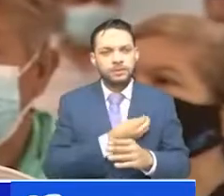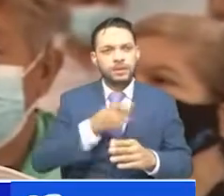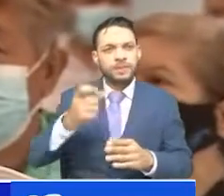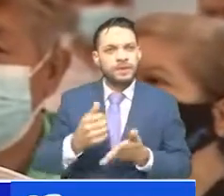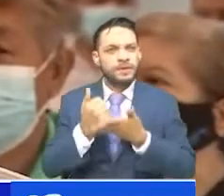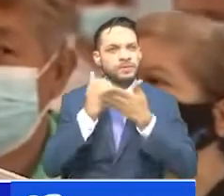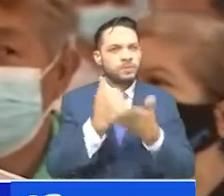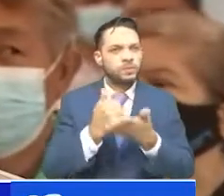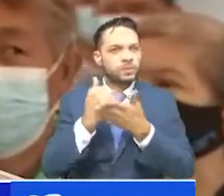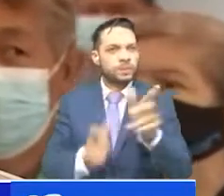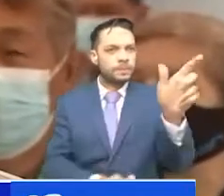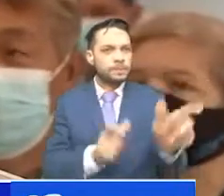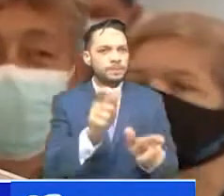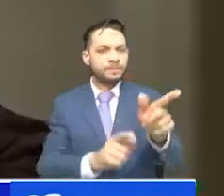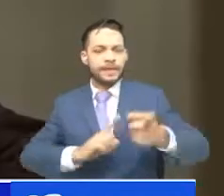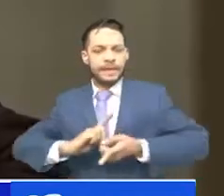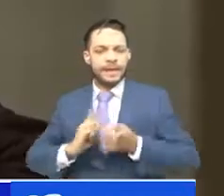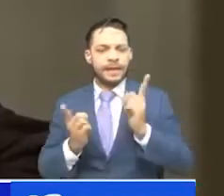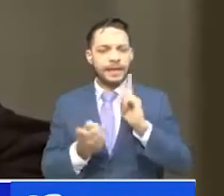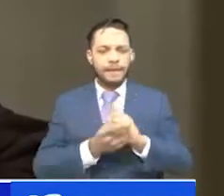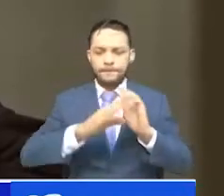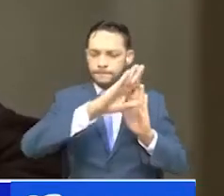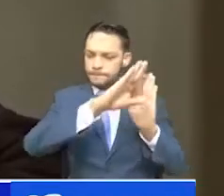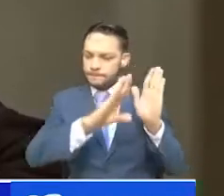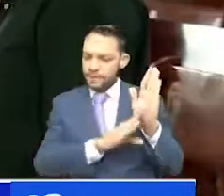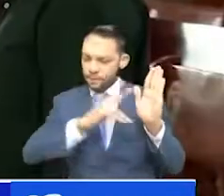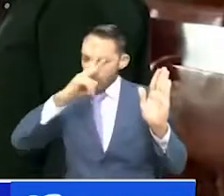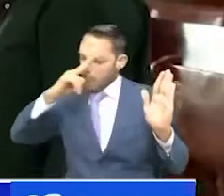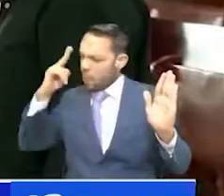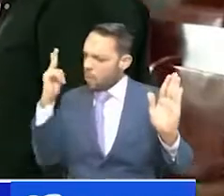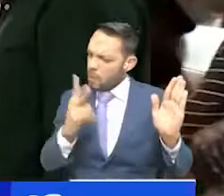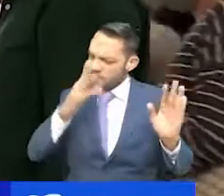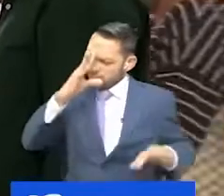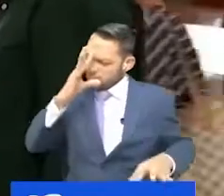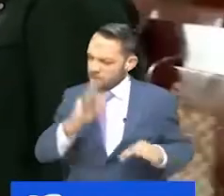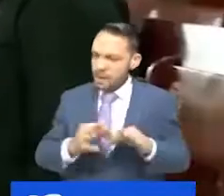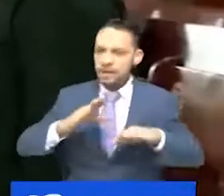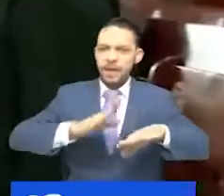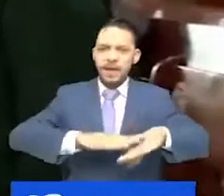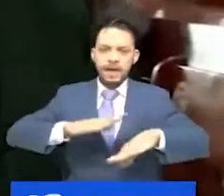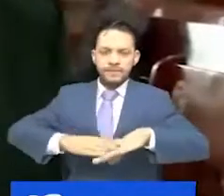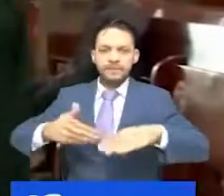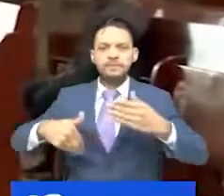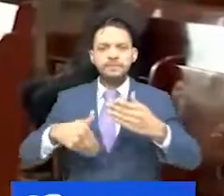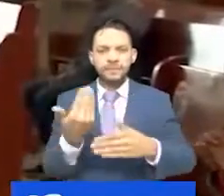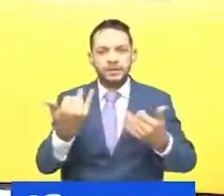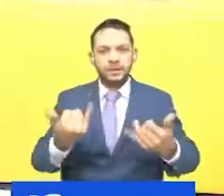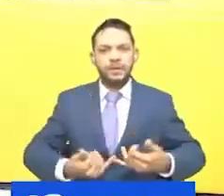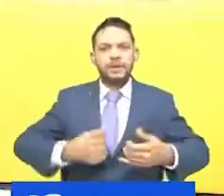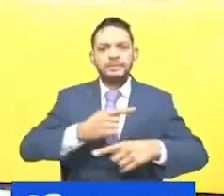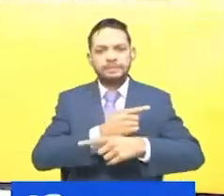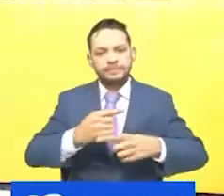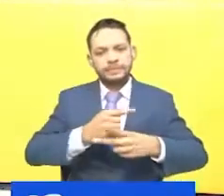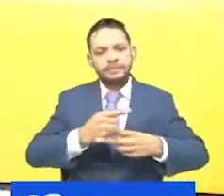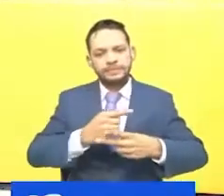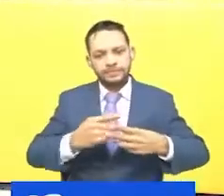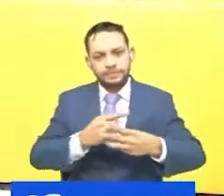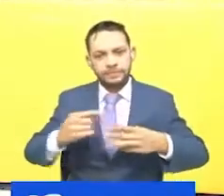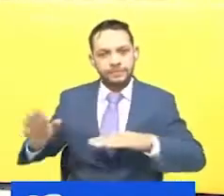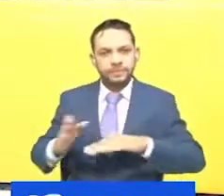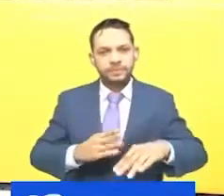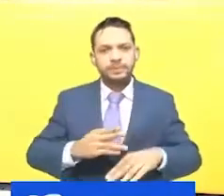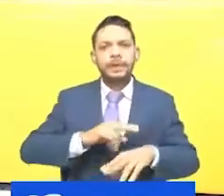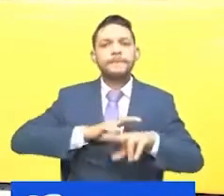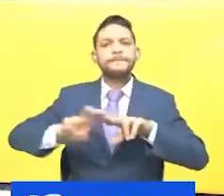bien. Convertíos y creed en el Evangelio es el llamado a la reflexión en este inicio de cuaresma. Los fieles